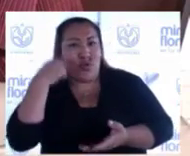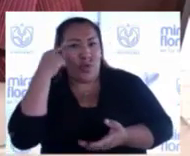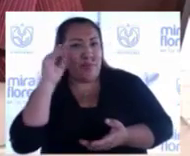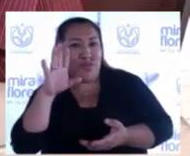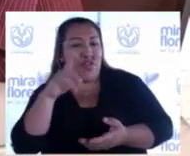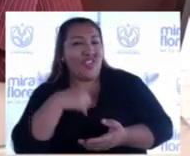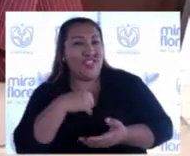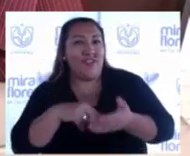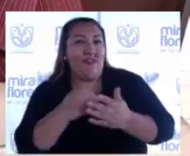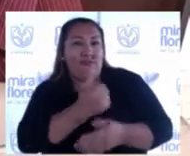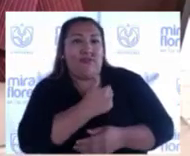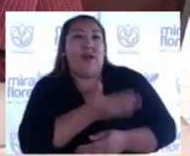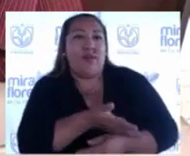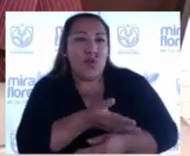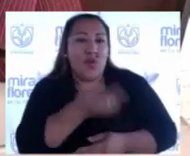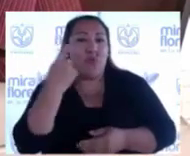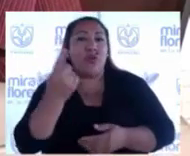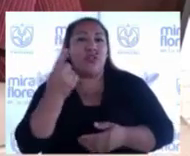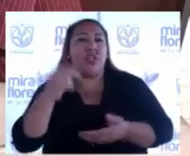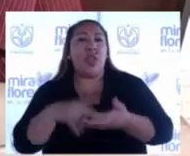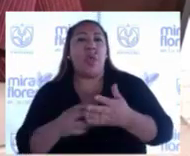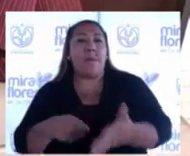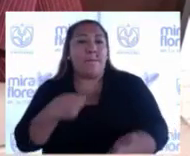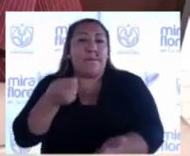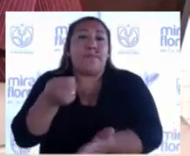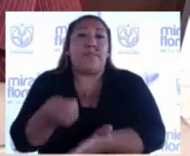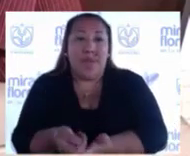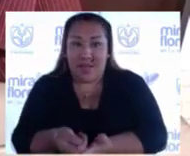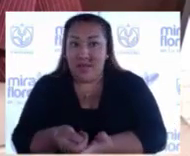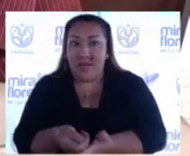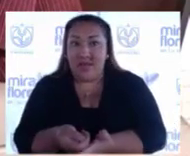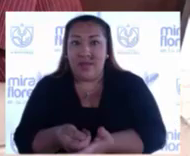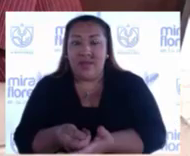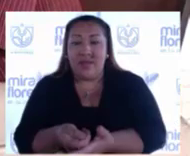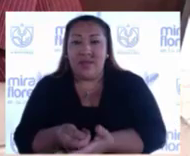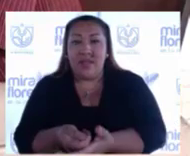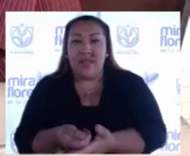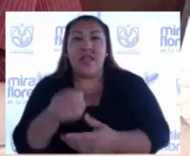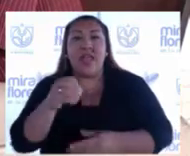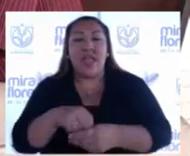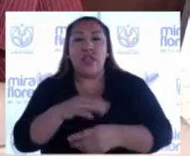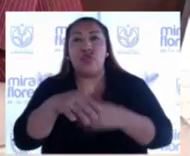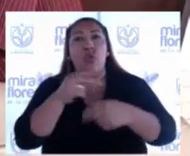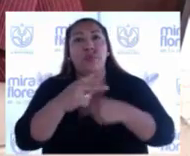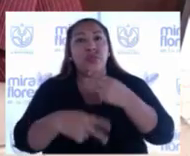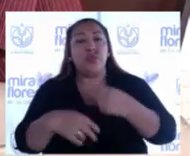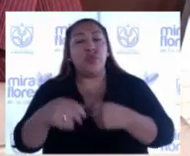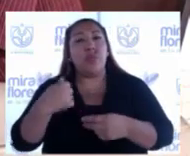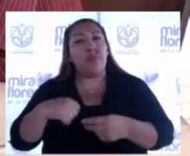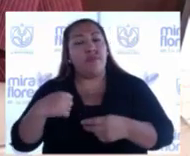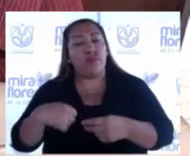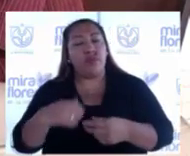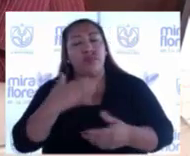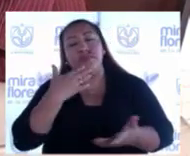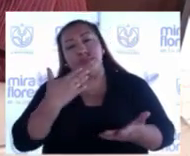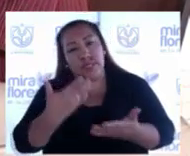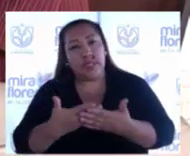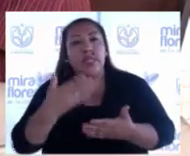son privilegios que tienen por el simple hecho de pagar en perjuicio de los vecinos de Miraflores, señor alcalde.